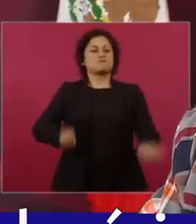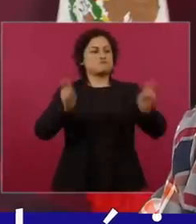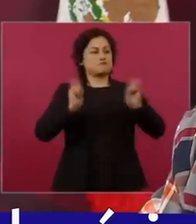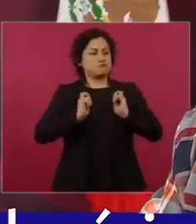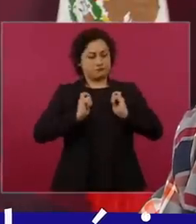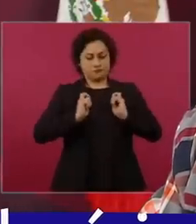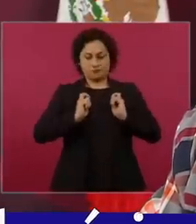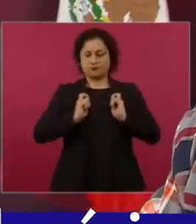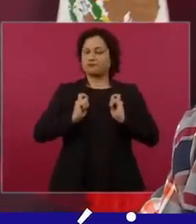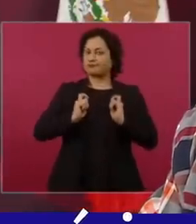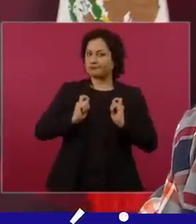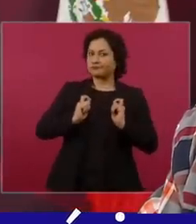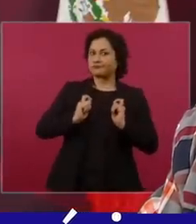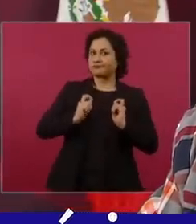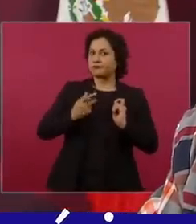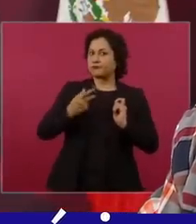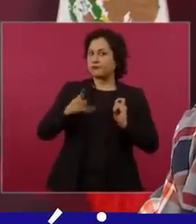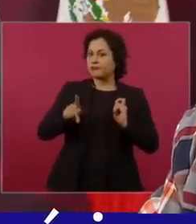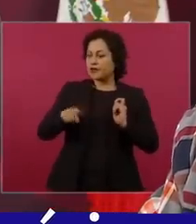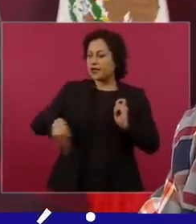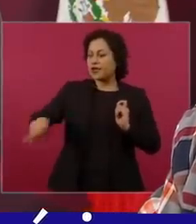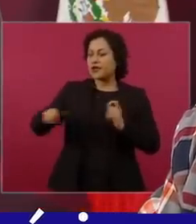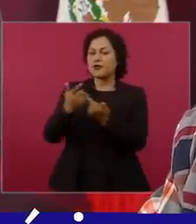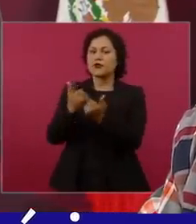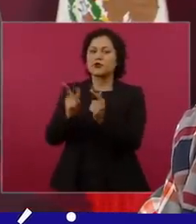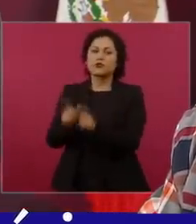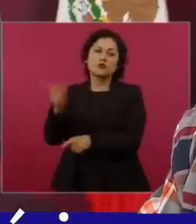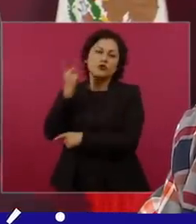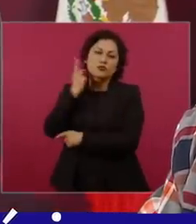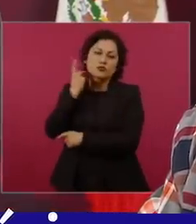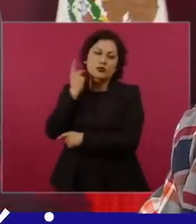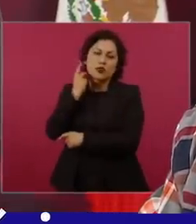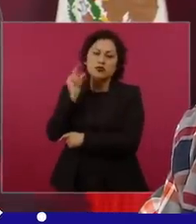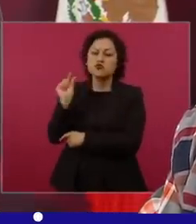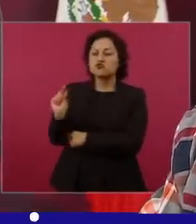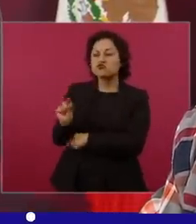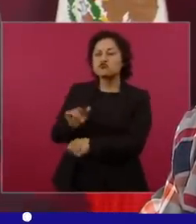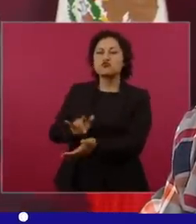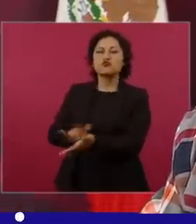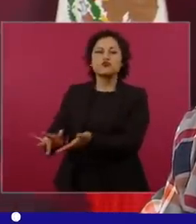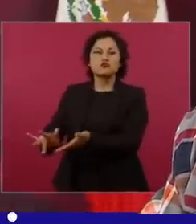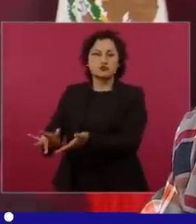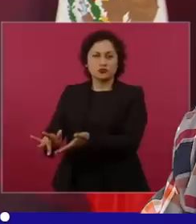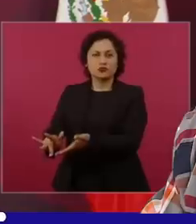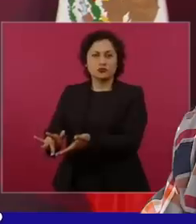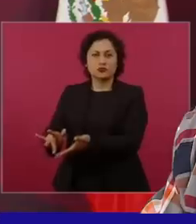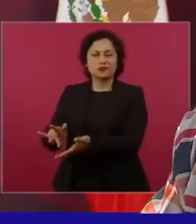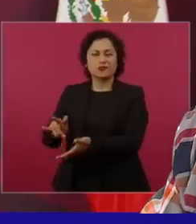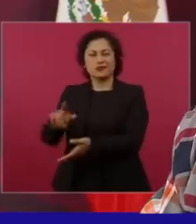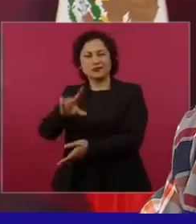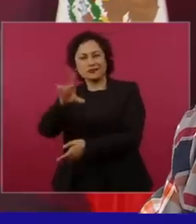creo que al mes o a los dos meses de haber tomado posición, ya tenía